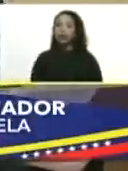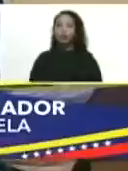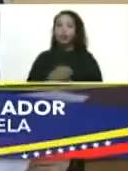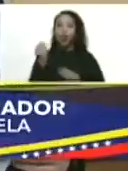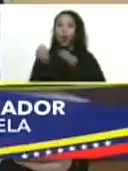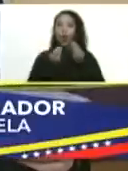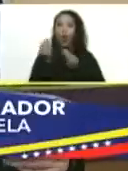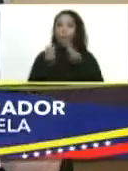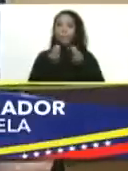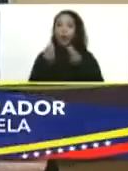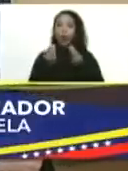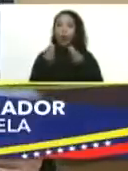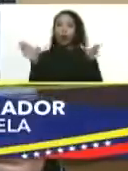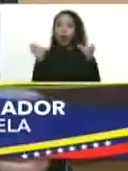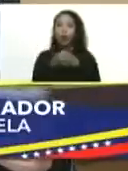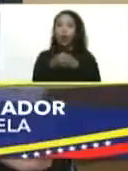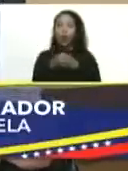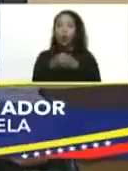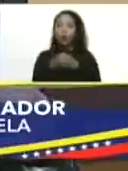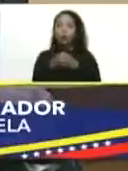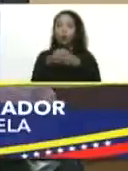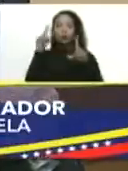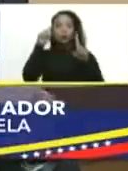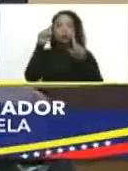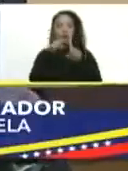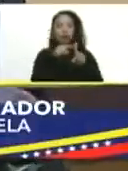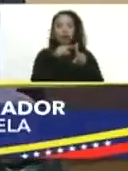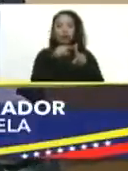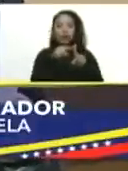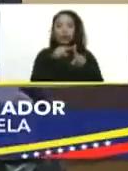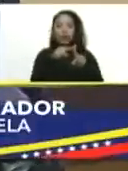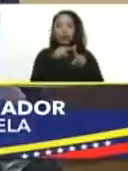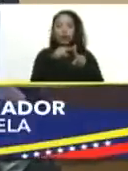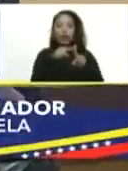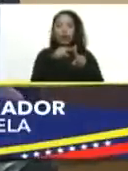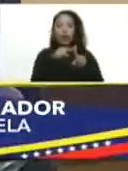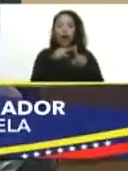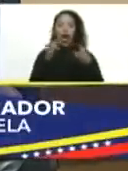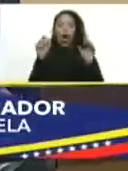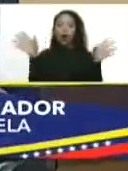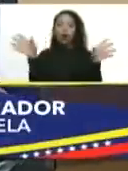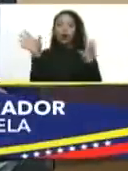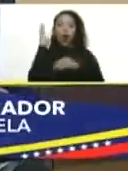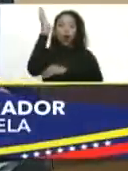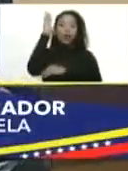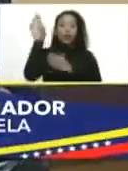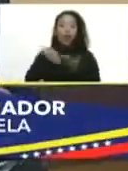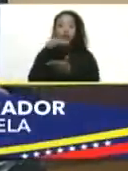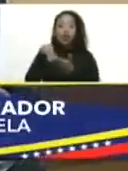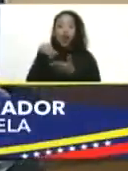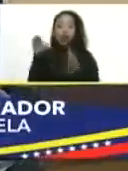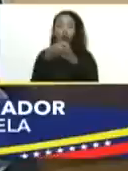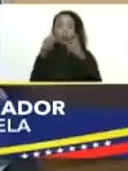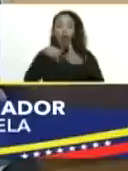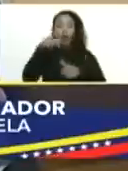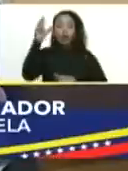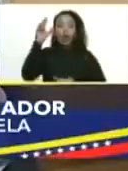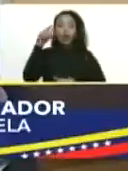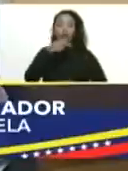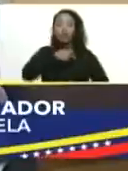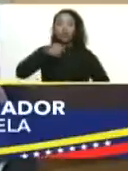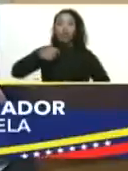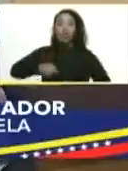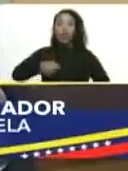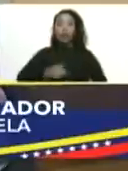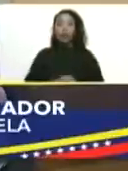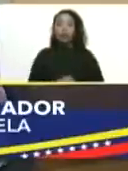núcleo, y la conducción del 20º Congreso Nacional del Partido Comunista de China, el pueblo chino está